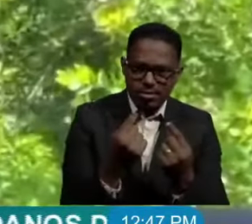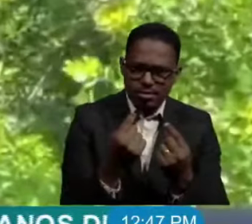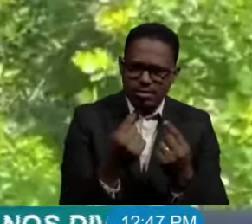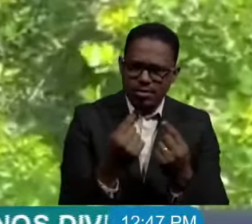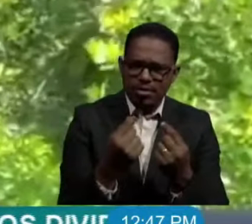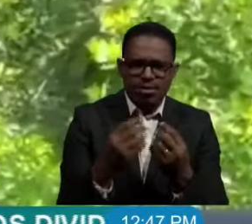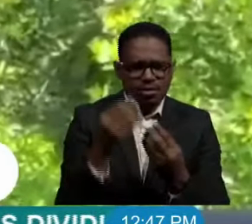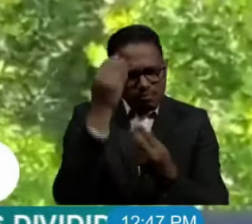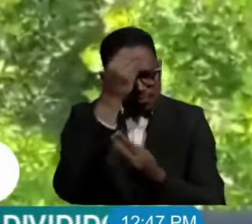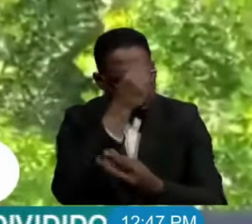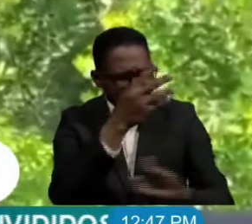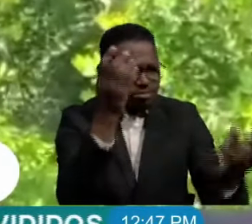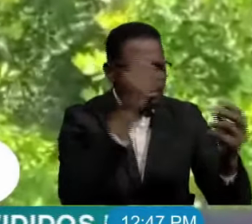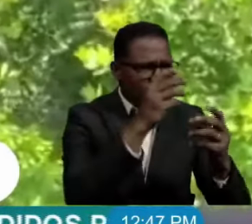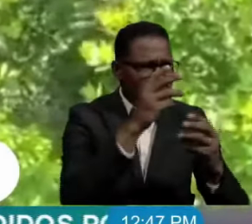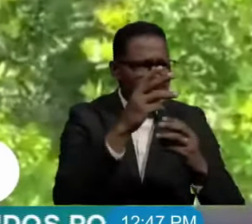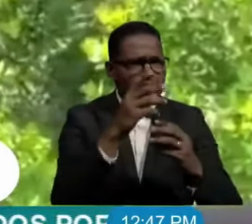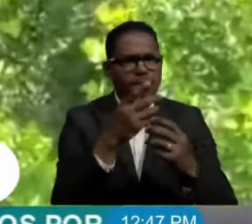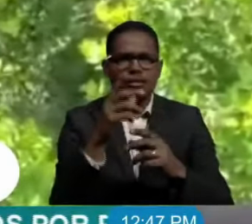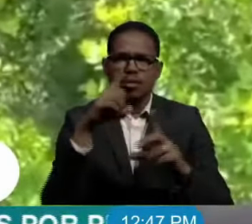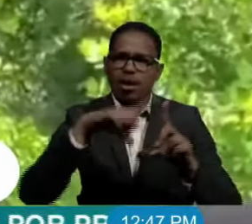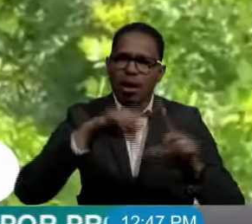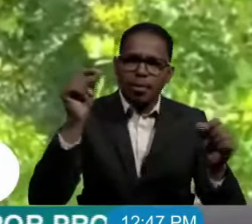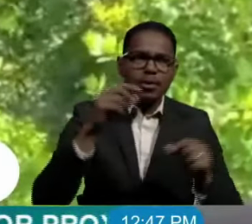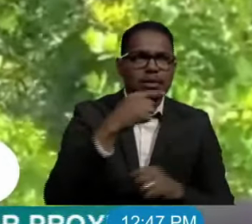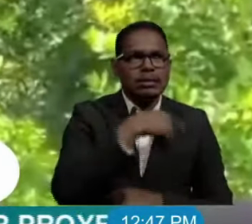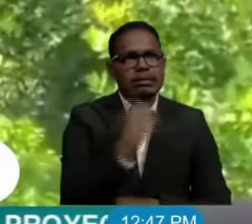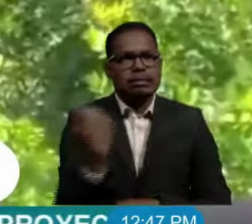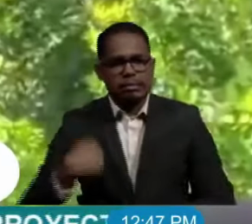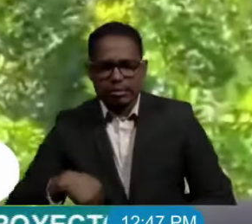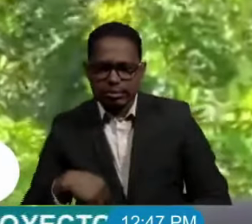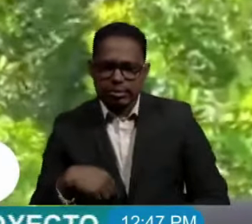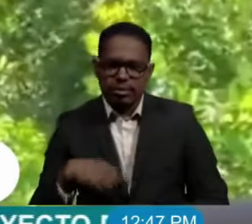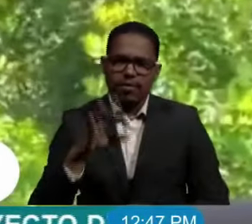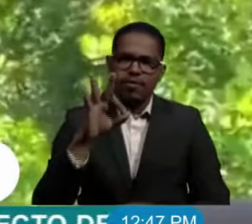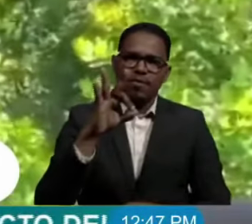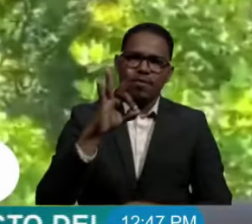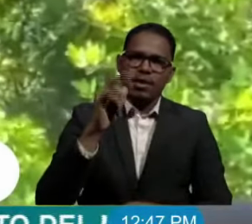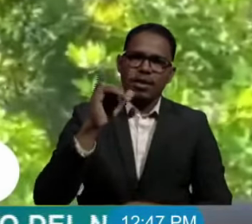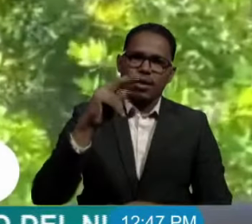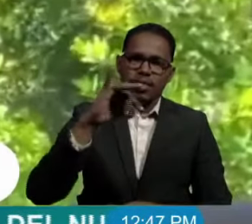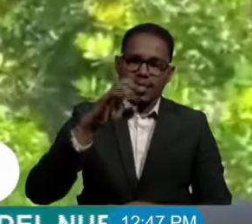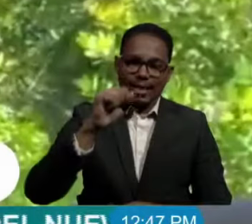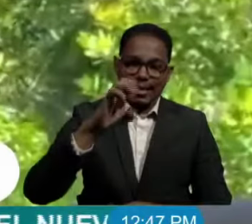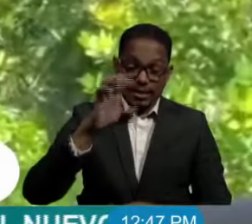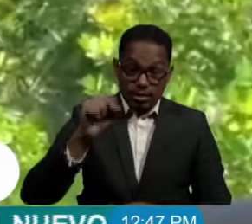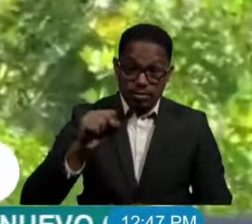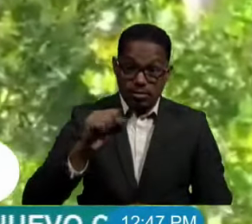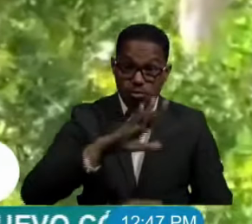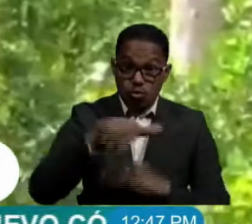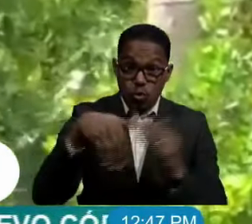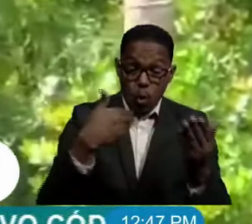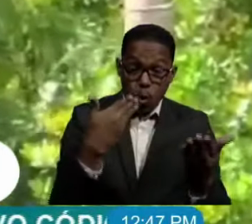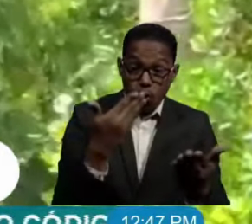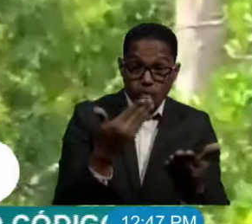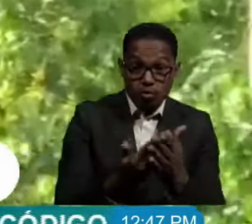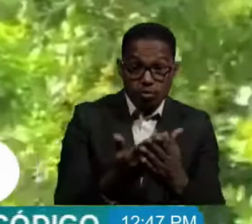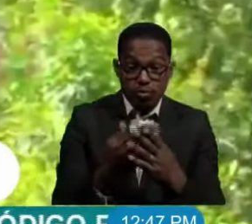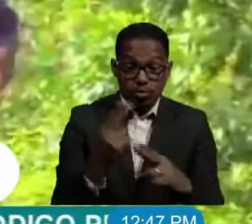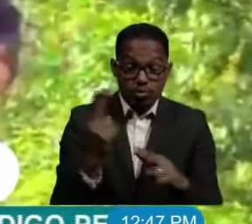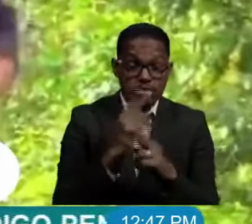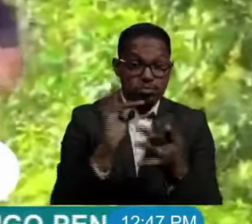la información a los japoneses, chinos, finlandeses, todos los que realmente pueden utilizar las